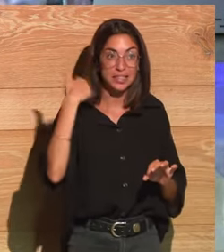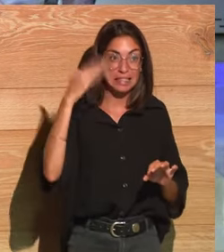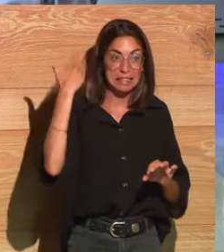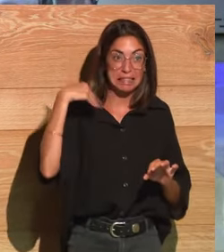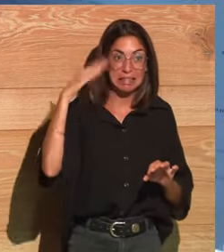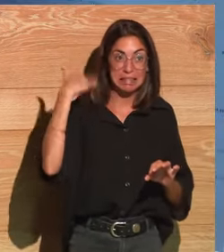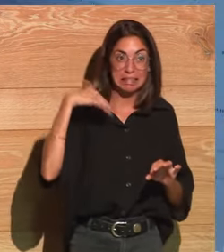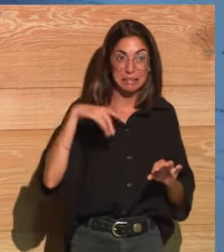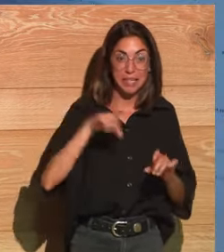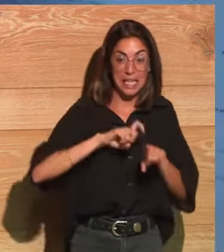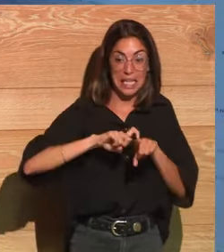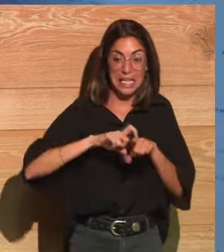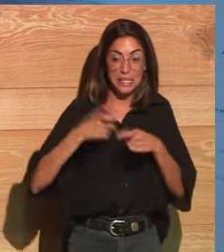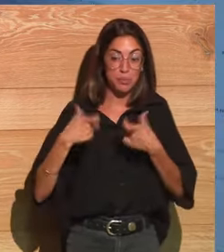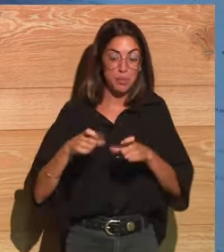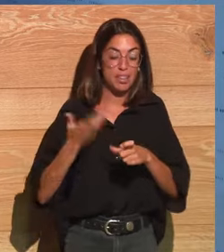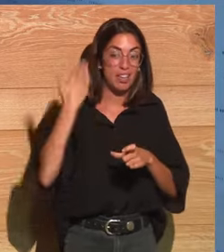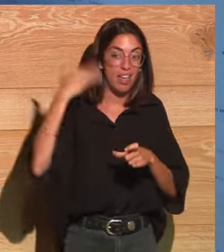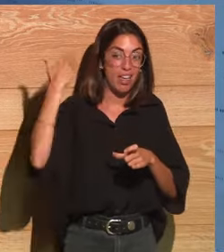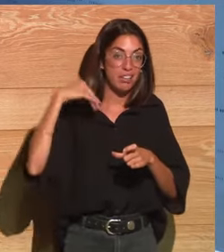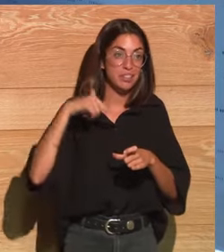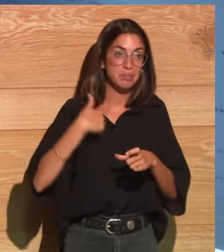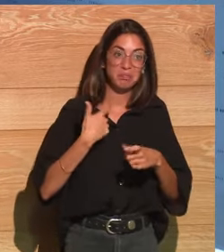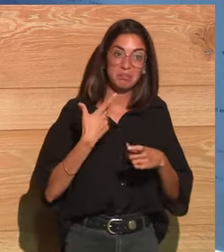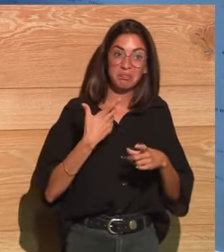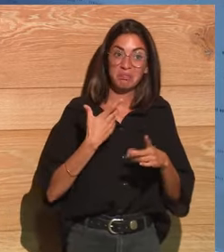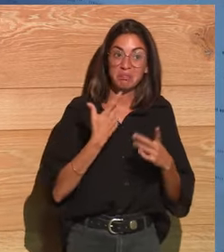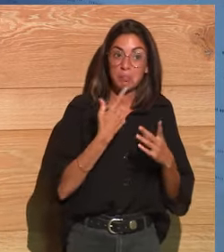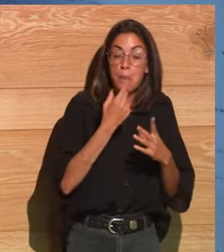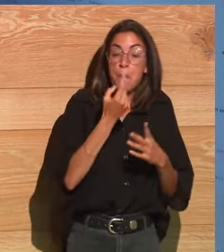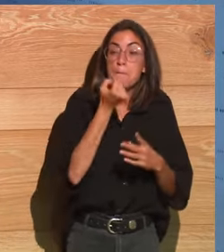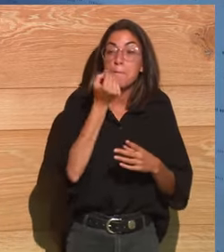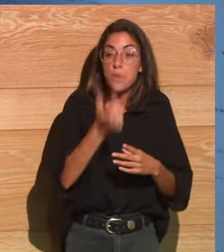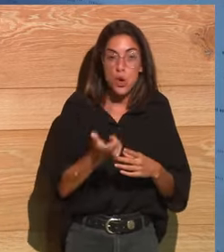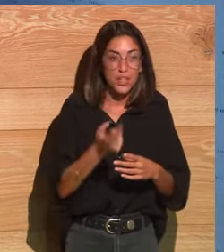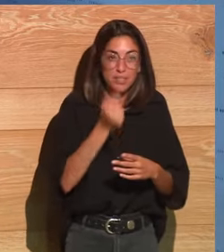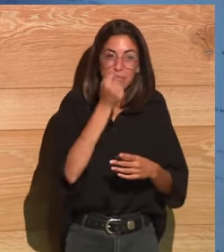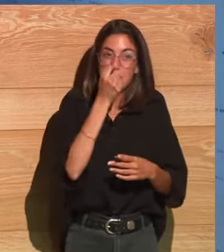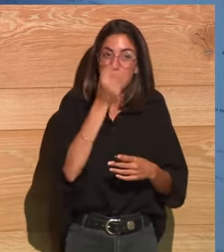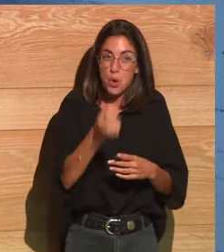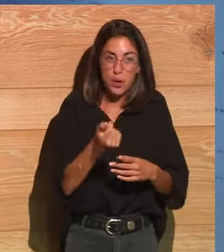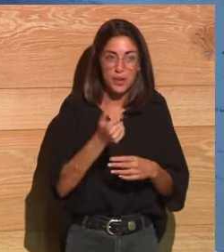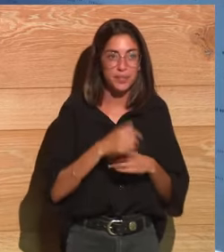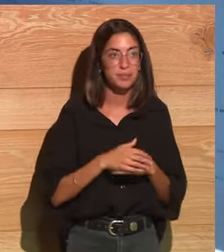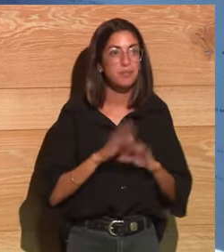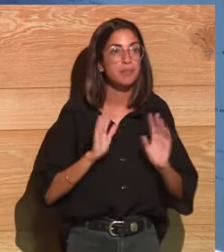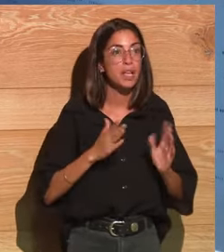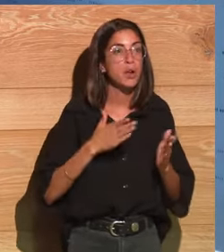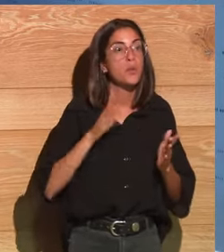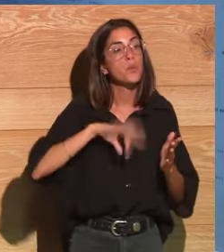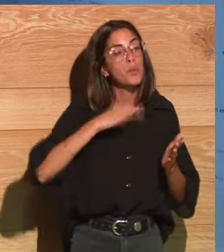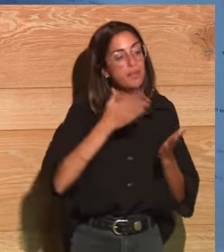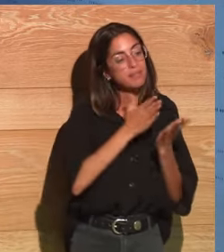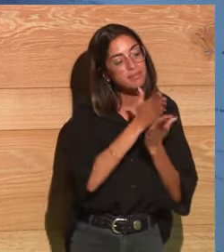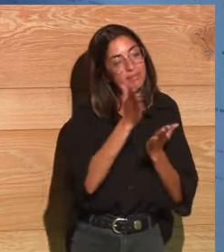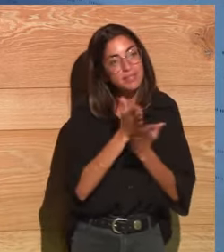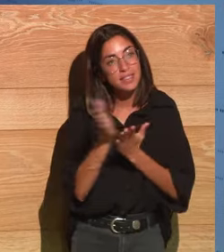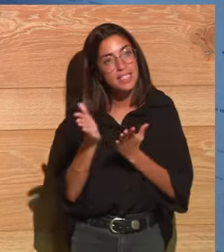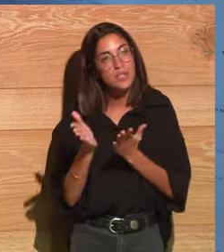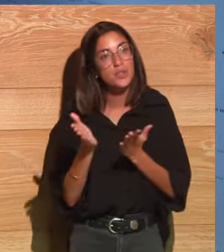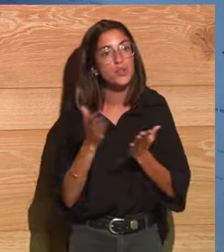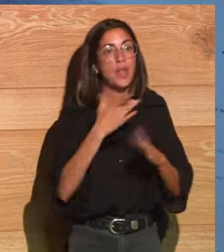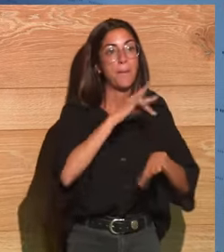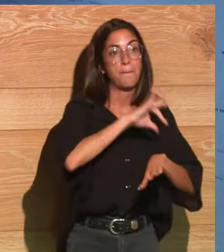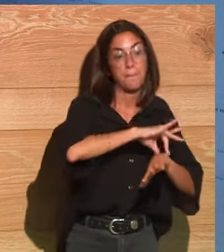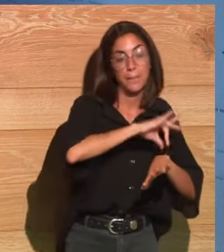anteriores se cuentan con los dedos de las manos. Hay un sesgo en el tipo de patologías que podemos identificar, porque realmente lo que